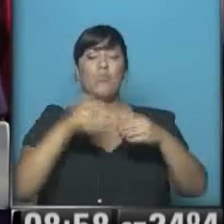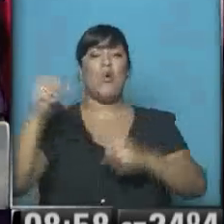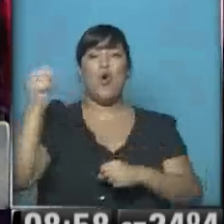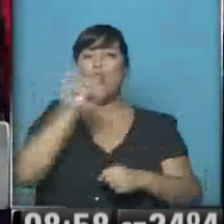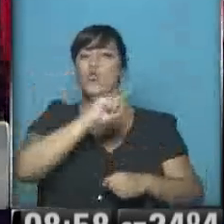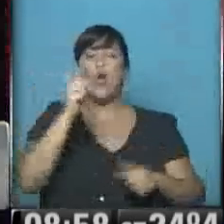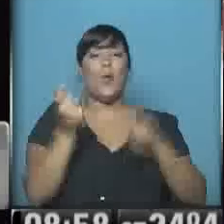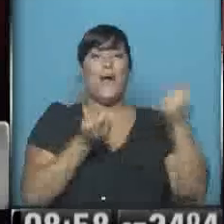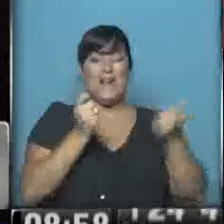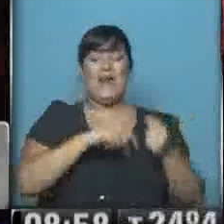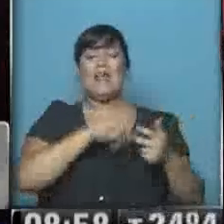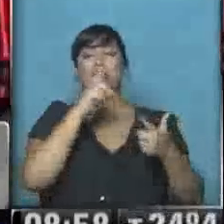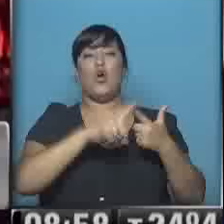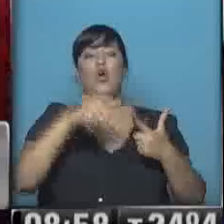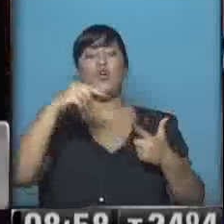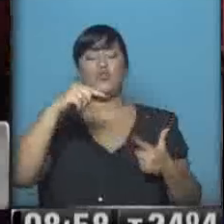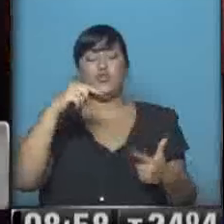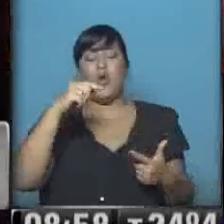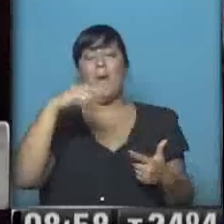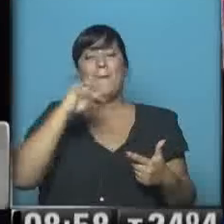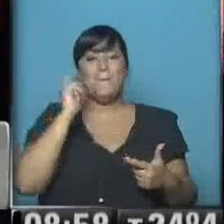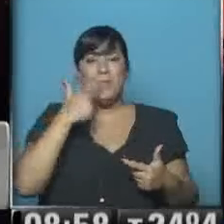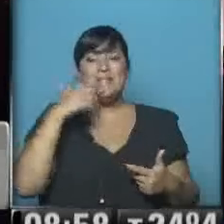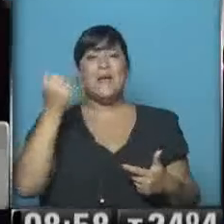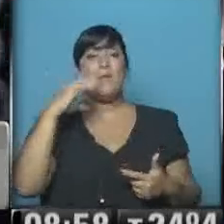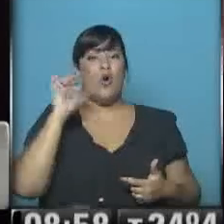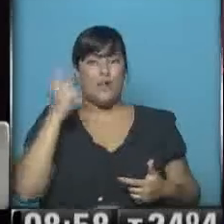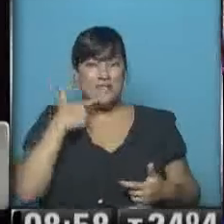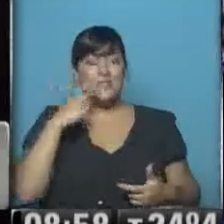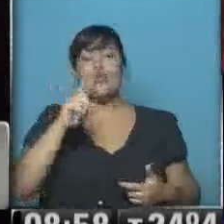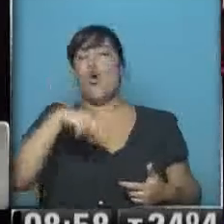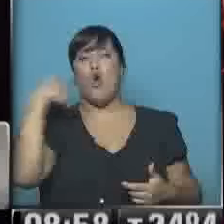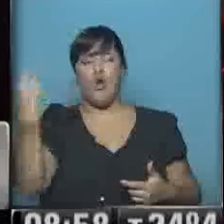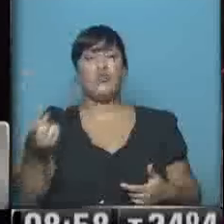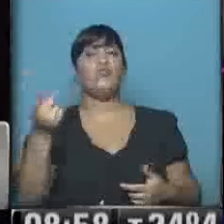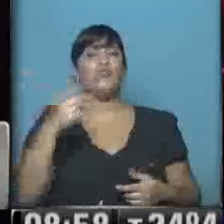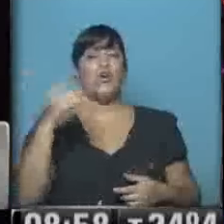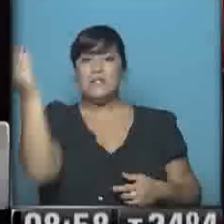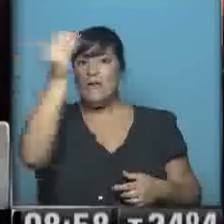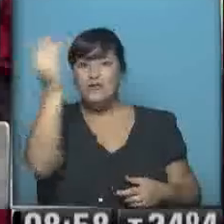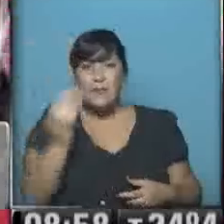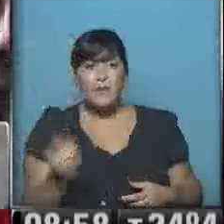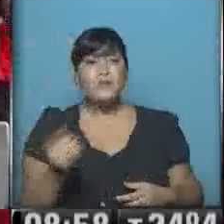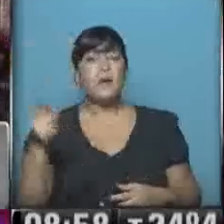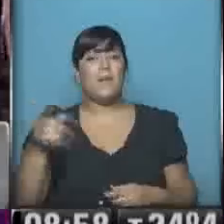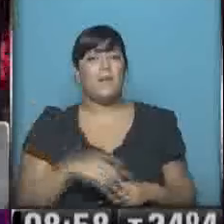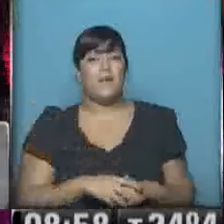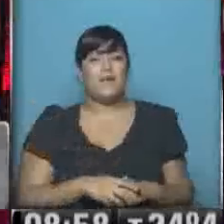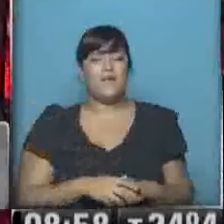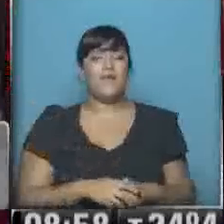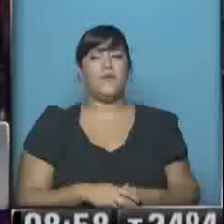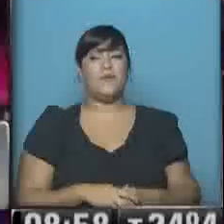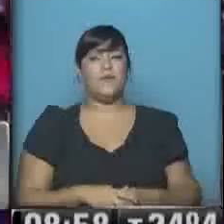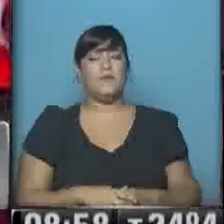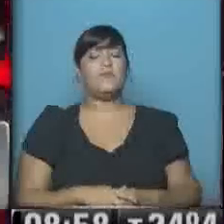Bailarás y la Milonga de Mis Amores. Para el 21, la orquesta típica Fernández Fierro. La verdad, me voy a venir todos los sábados. Milonga de Mis Amores